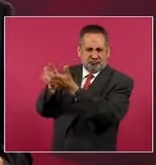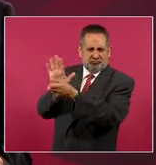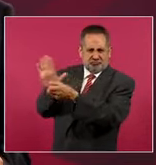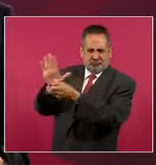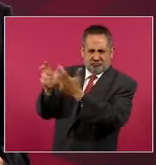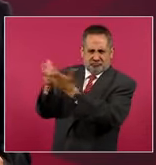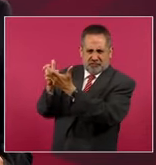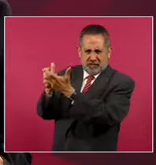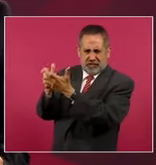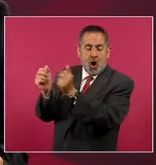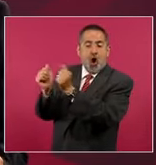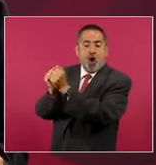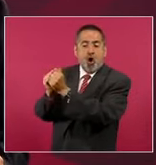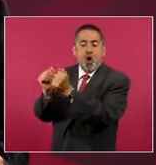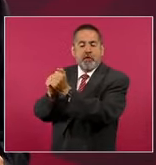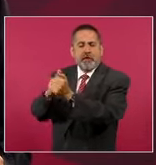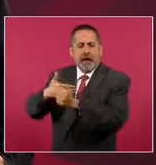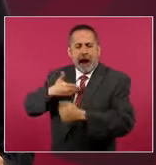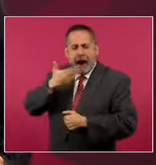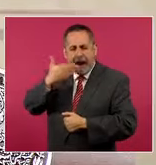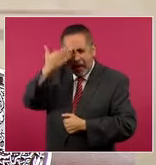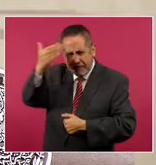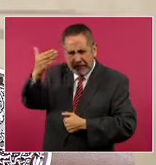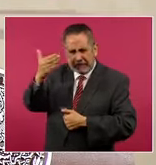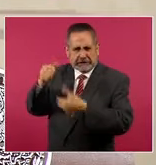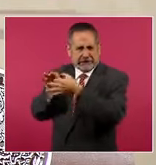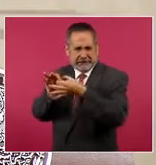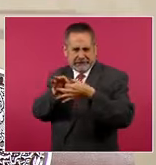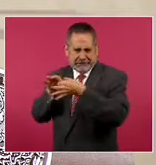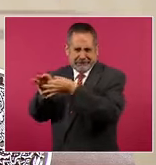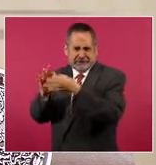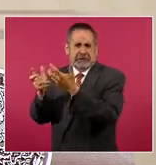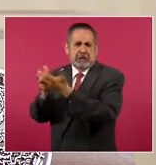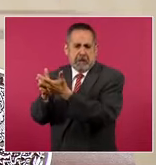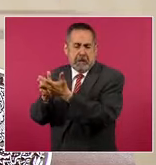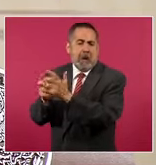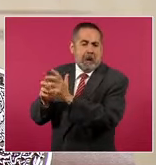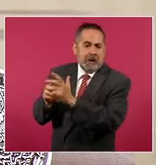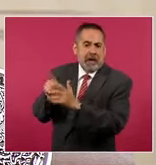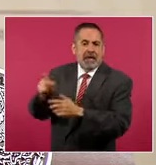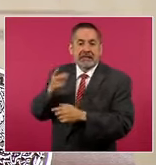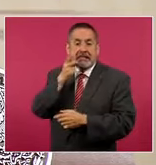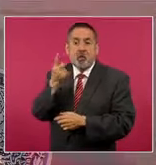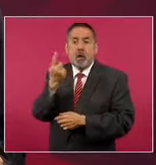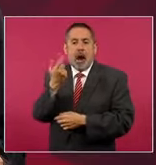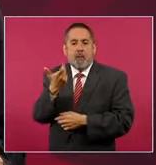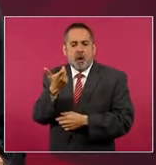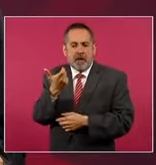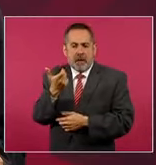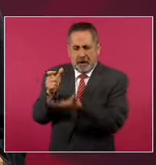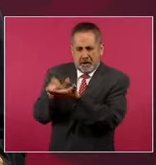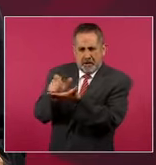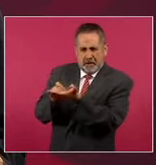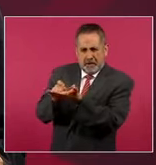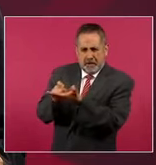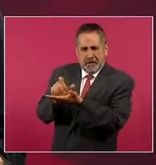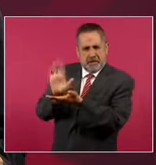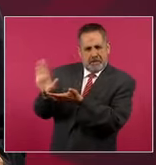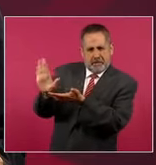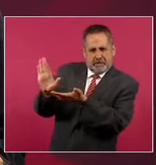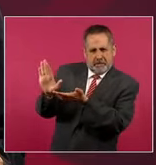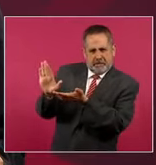con el mundo árabe y se está hablando de una moneda, o sea,